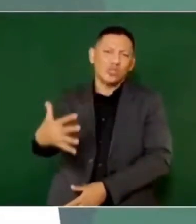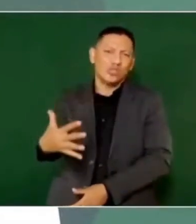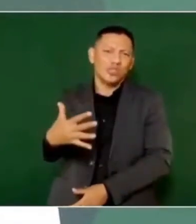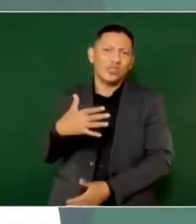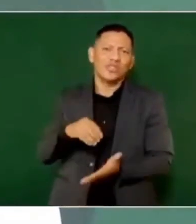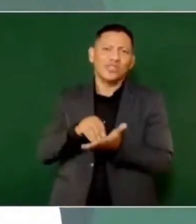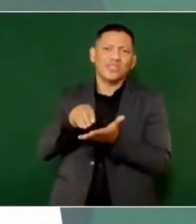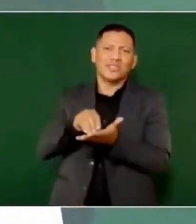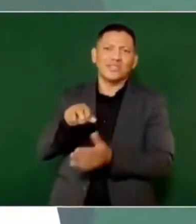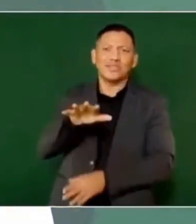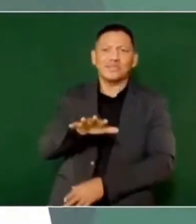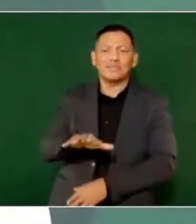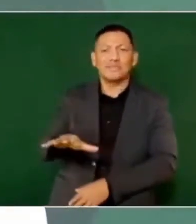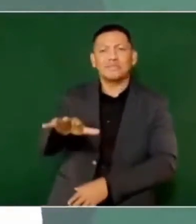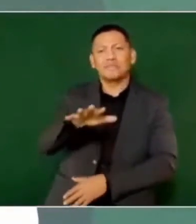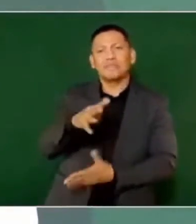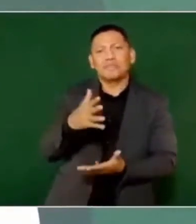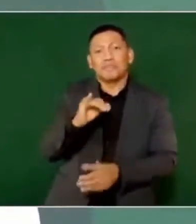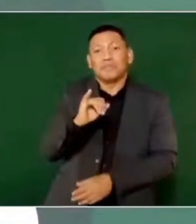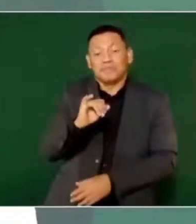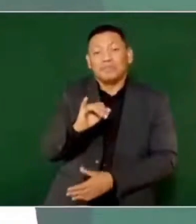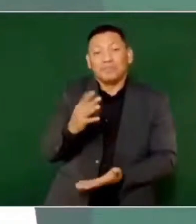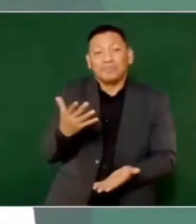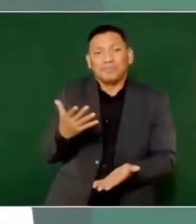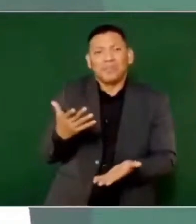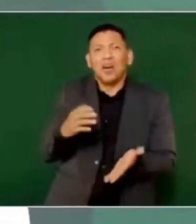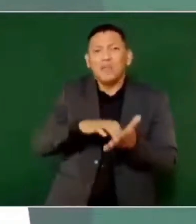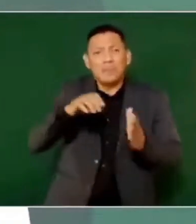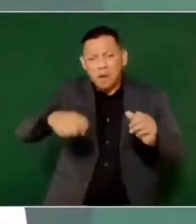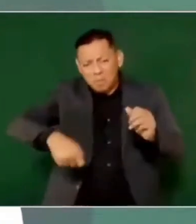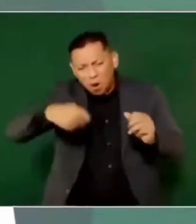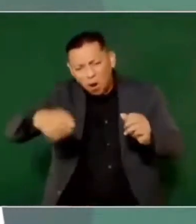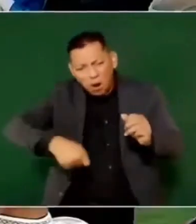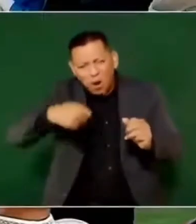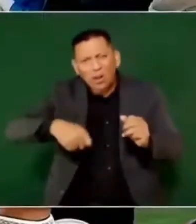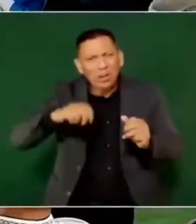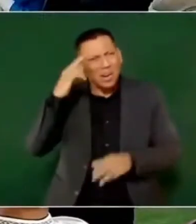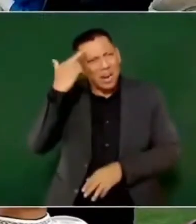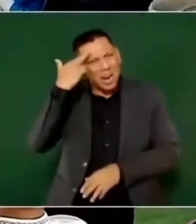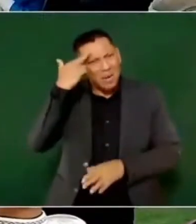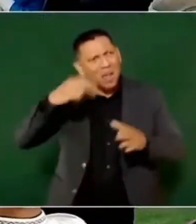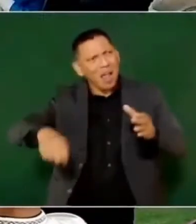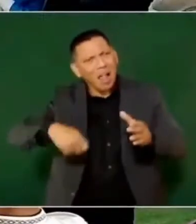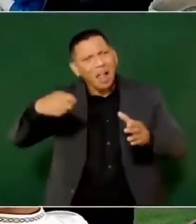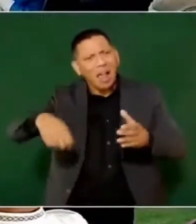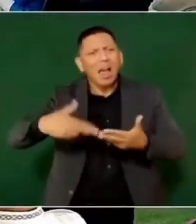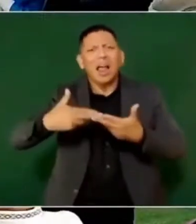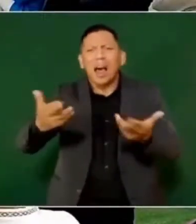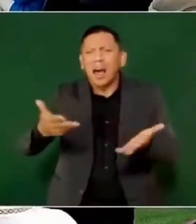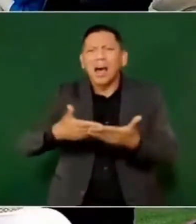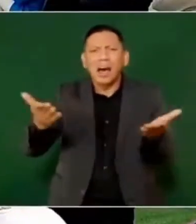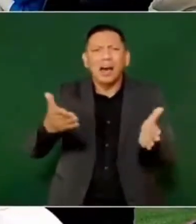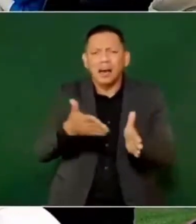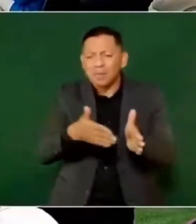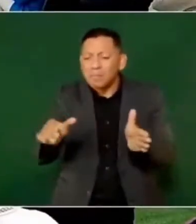marranos, sí, molinos, me acuerdo, molinos,